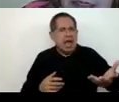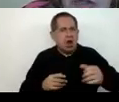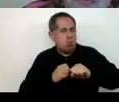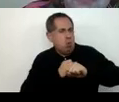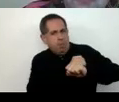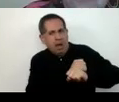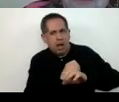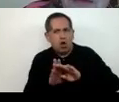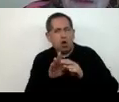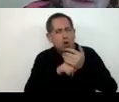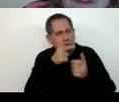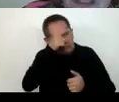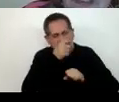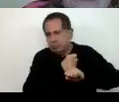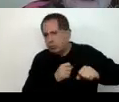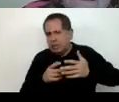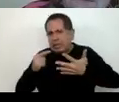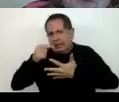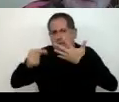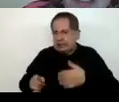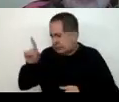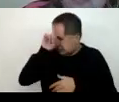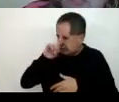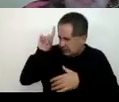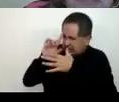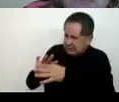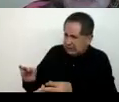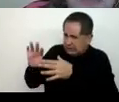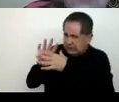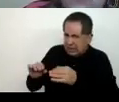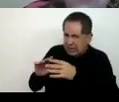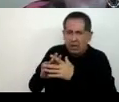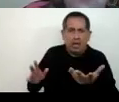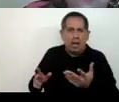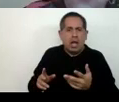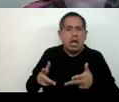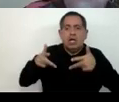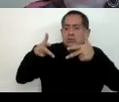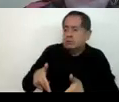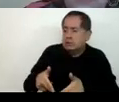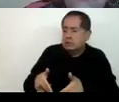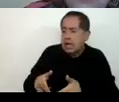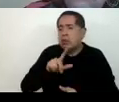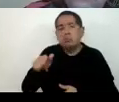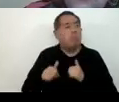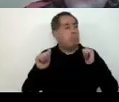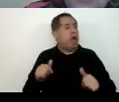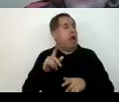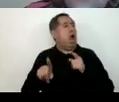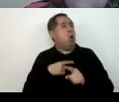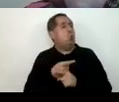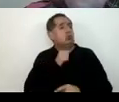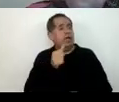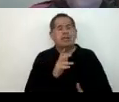tiene un abuso, en fin, porque no, la esterilización no previene los abusos